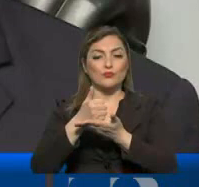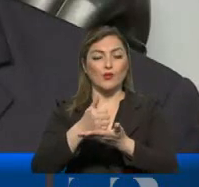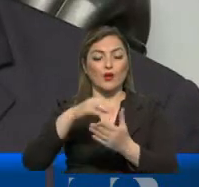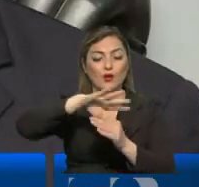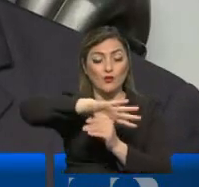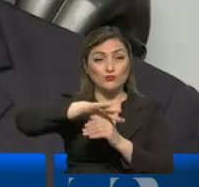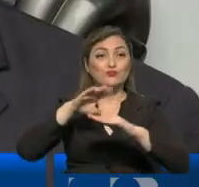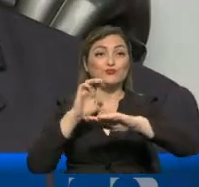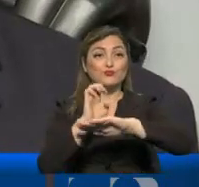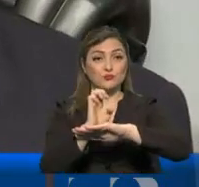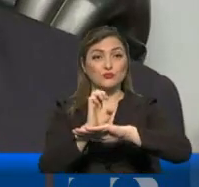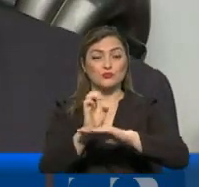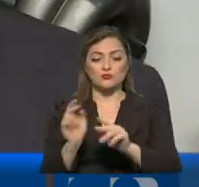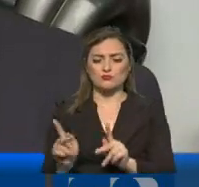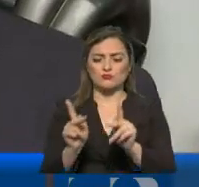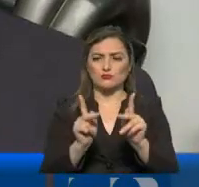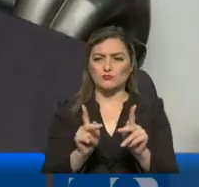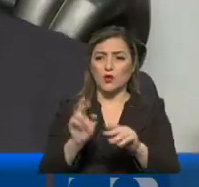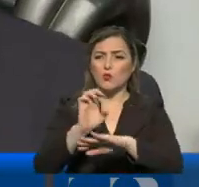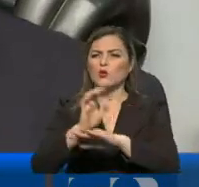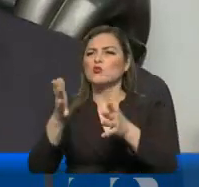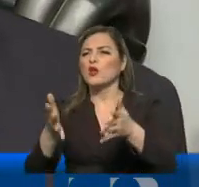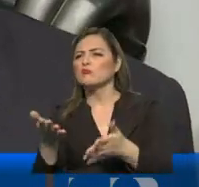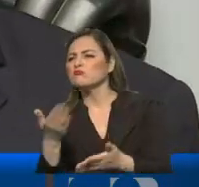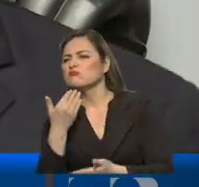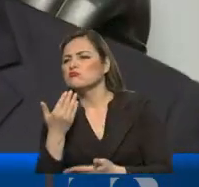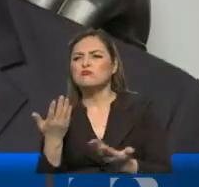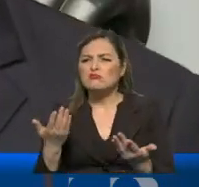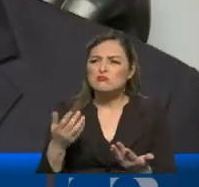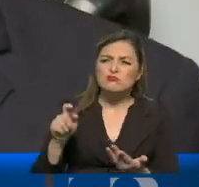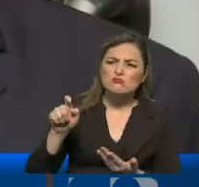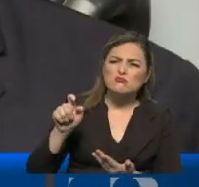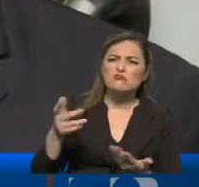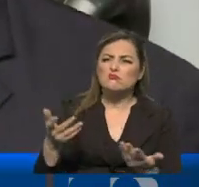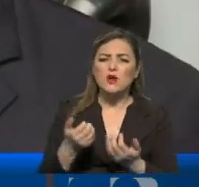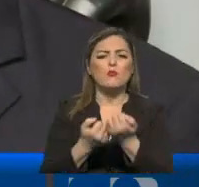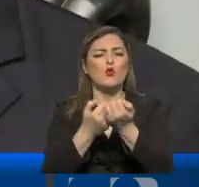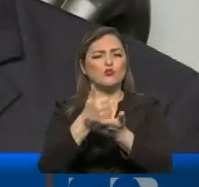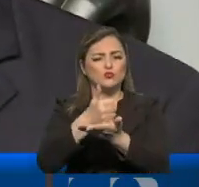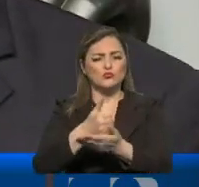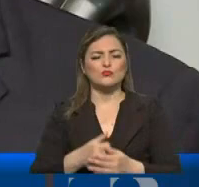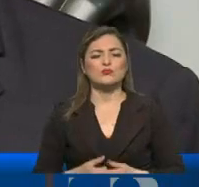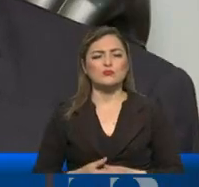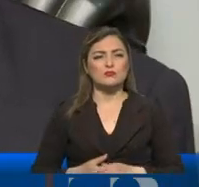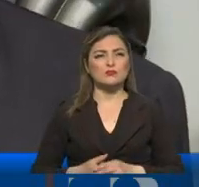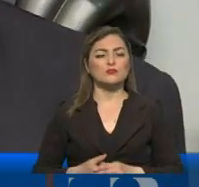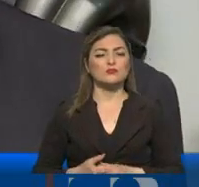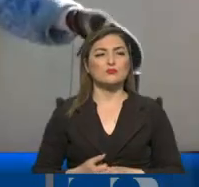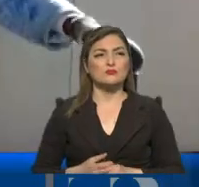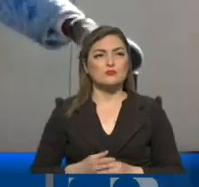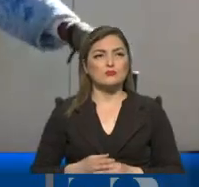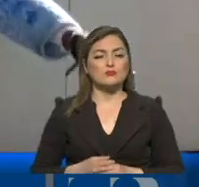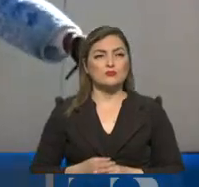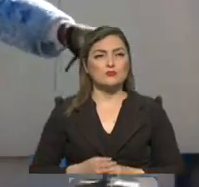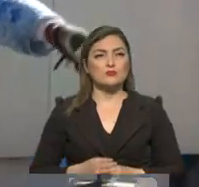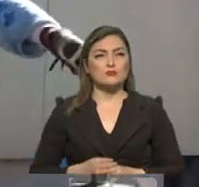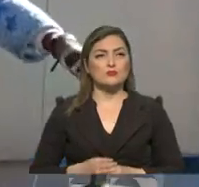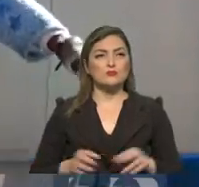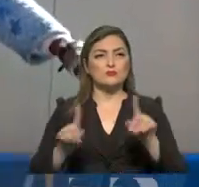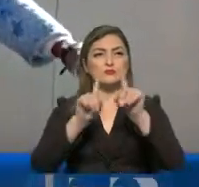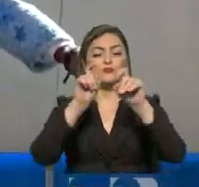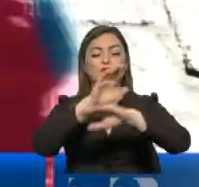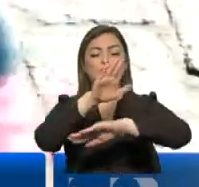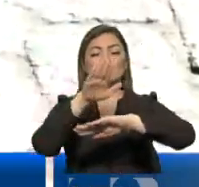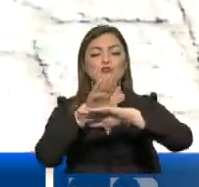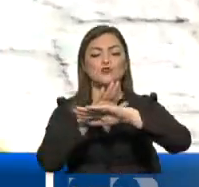consular ecuatoriano tienes que estar listo a escuchar, atender, apoyar, a ayudar a la comunidad ecuatoriana en el exterior. Y al ser consultado